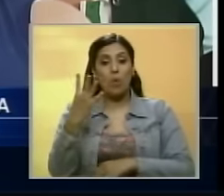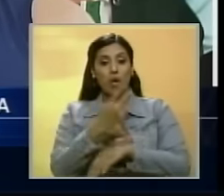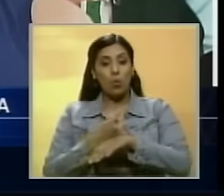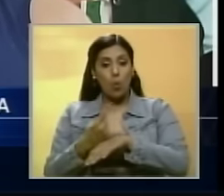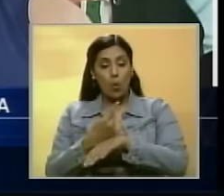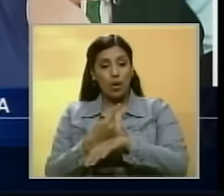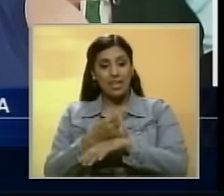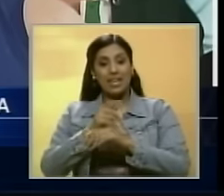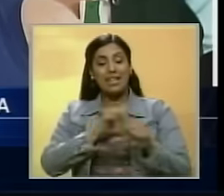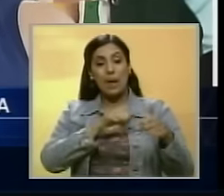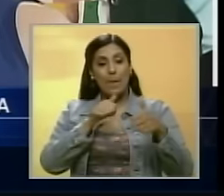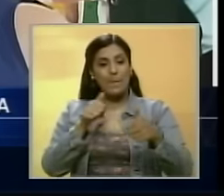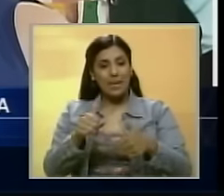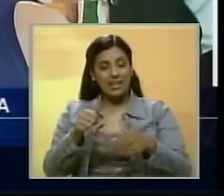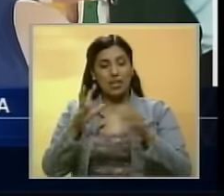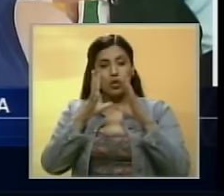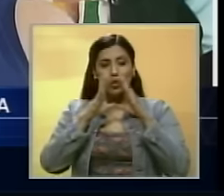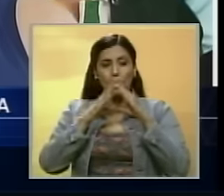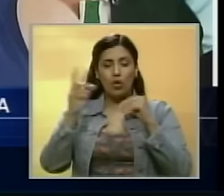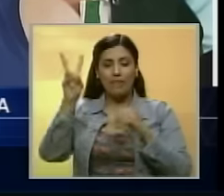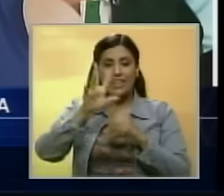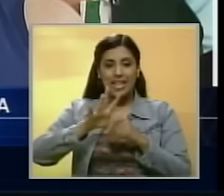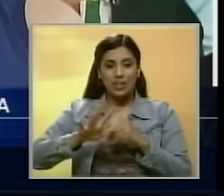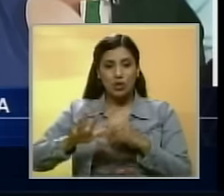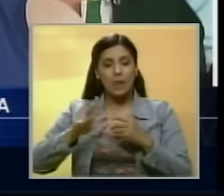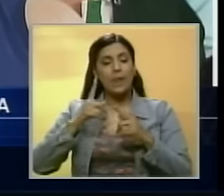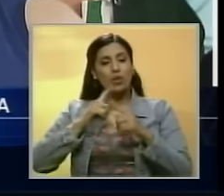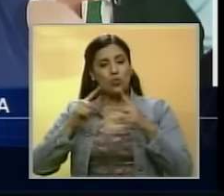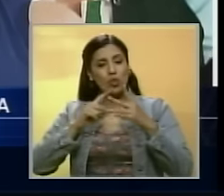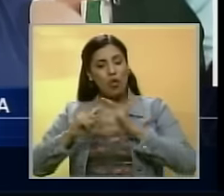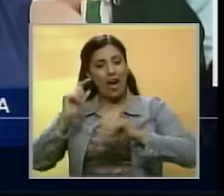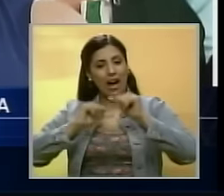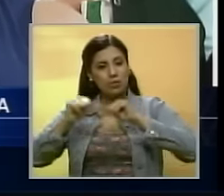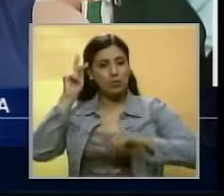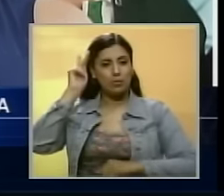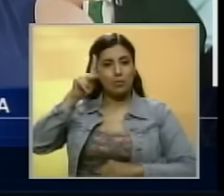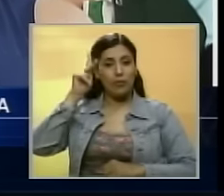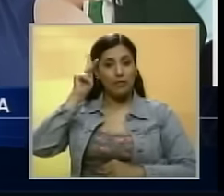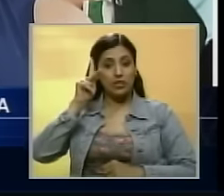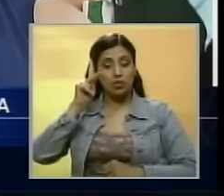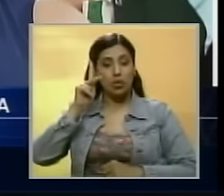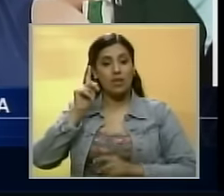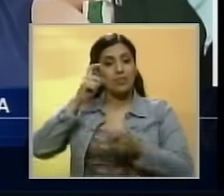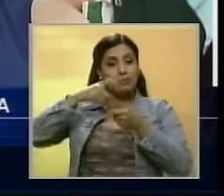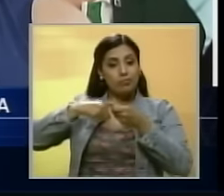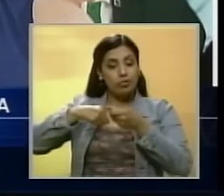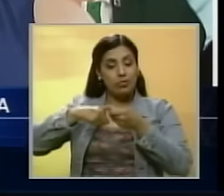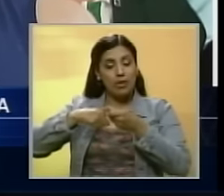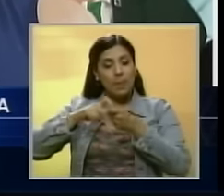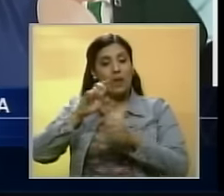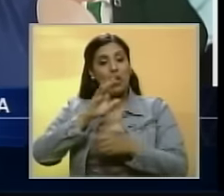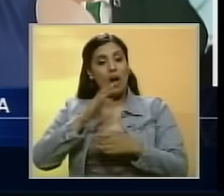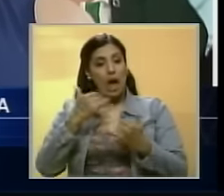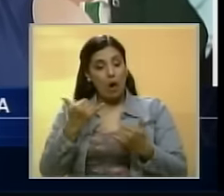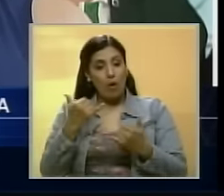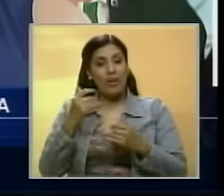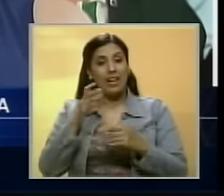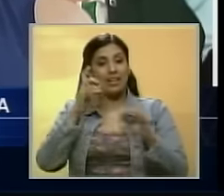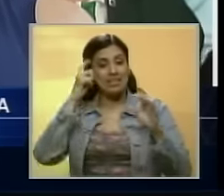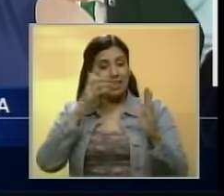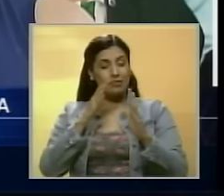horas que se Está realizando a nivel nacional en todas las asociaciones de profesores adscritas a fpuc con una